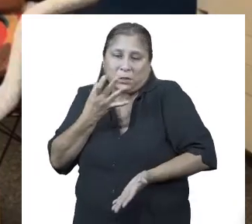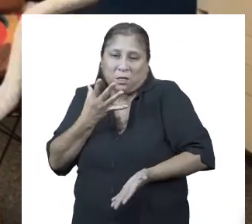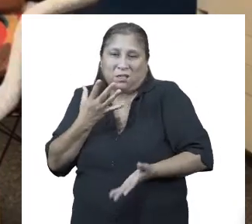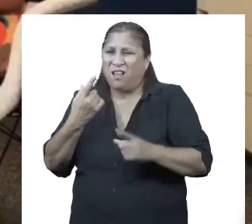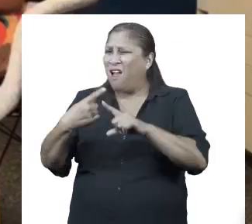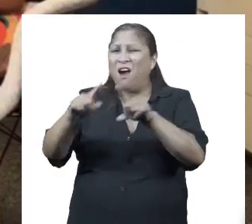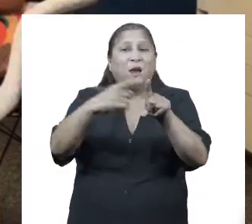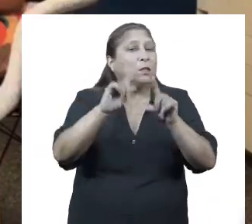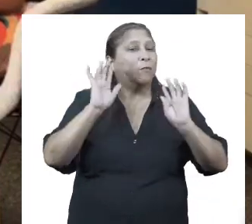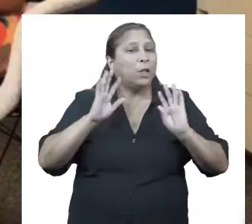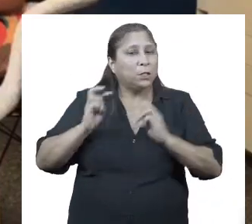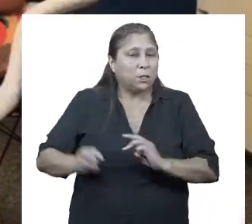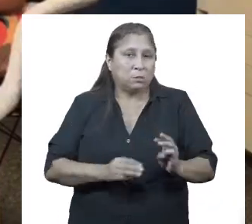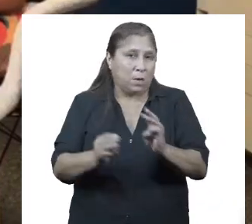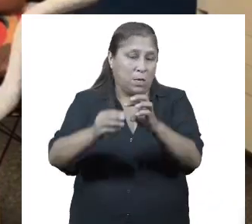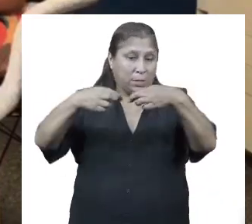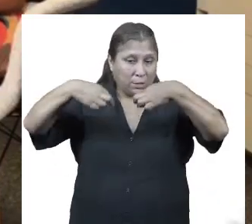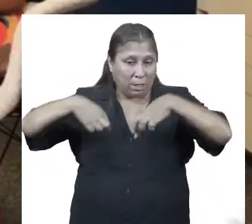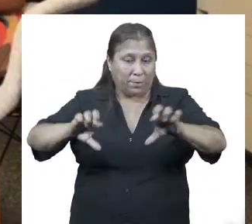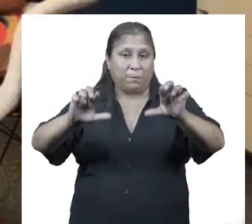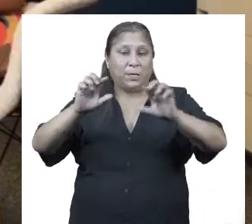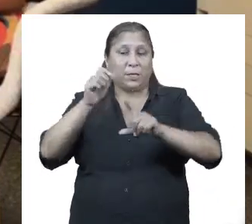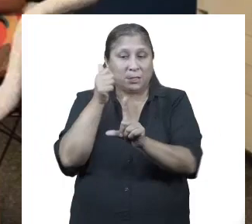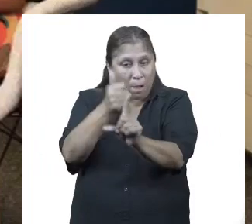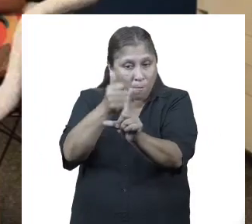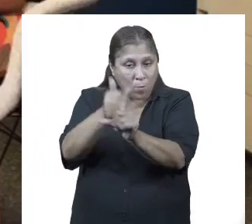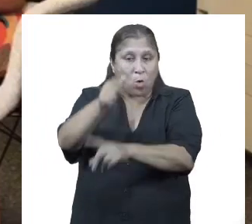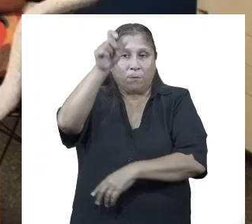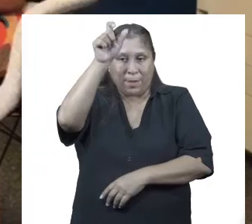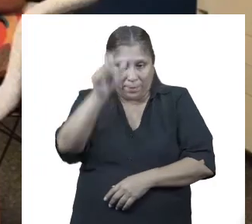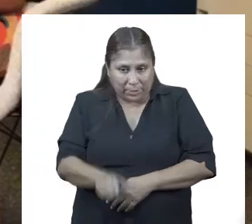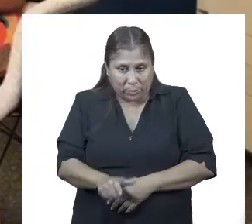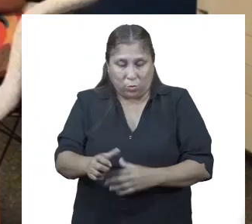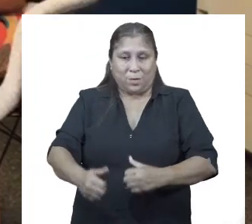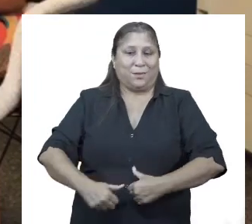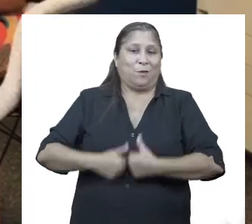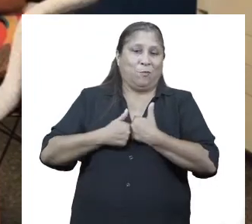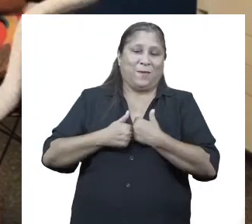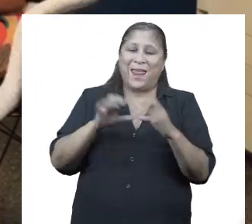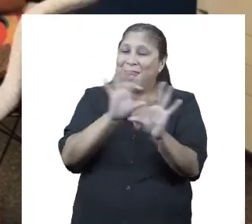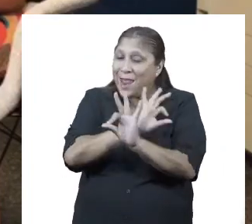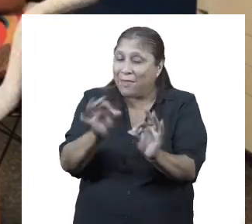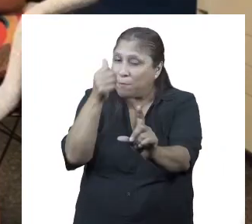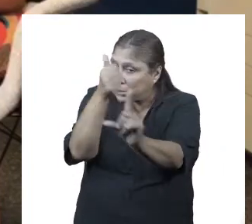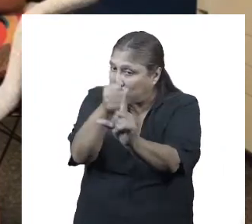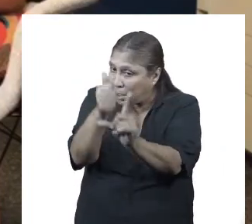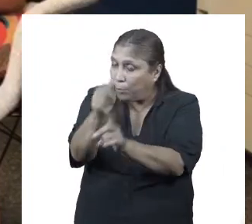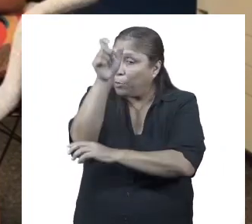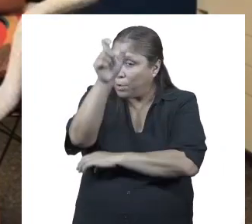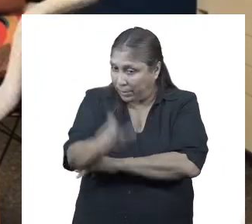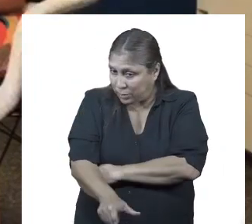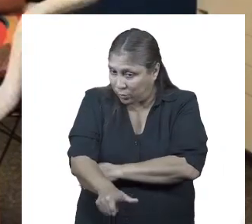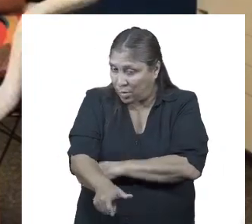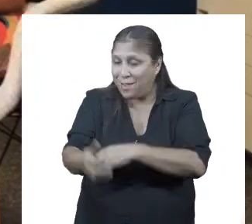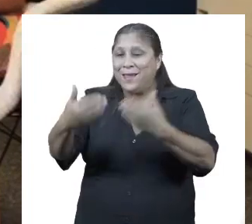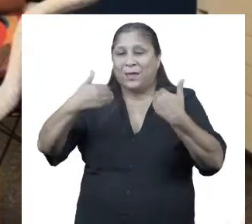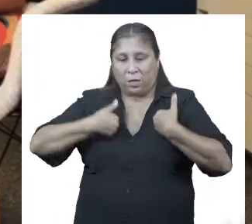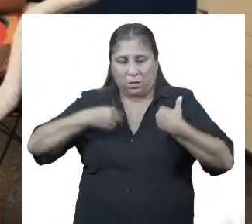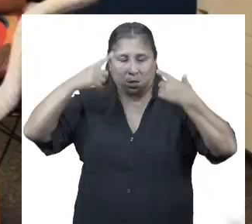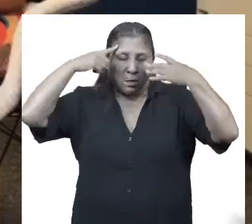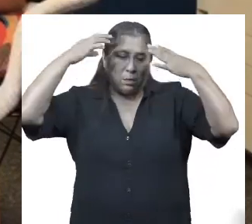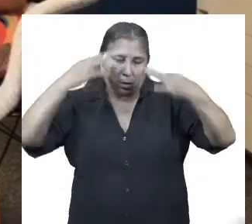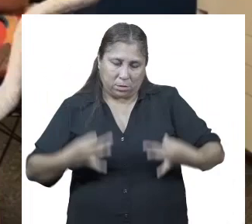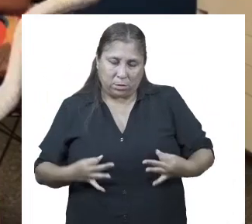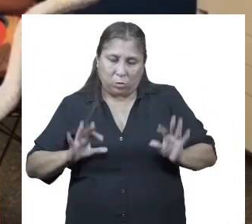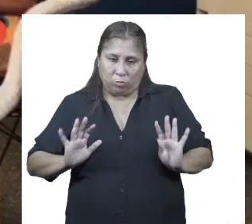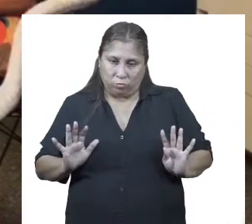Hay distintas opciones que permiten que sea la persona que lo vive y nadie más que la persona que lo vive la que tenga la decisión